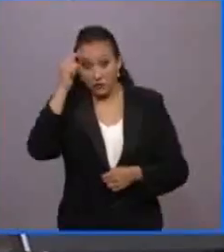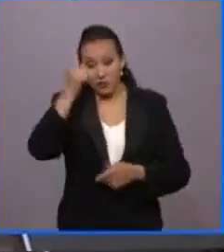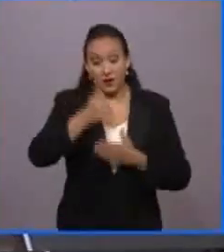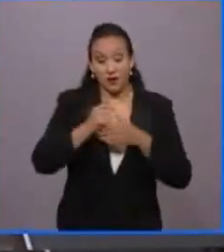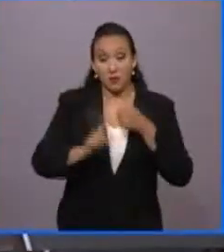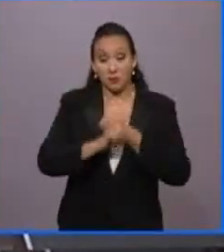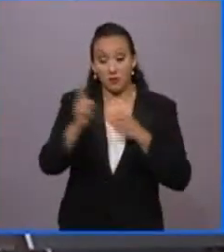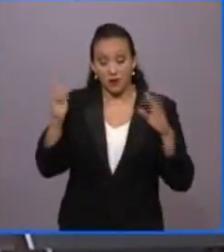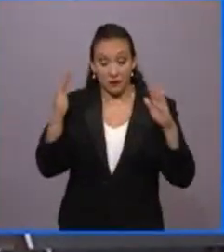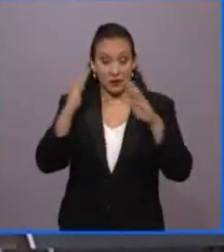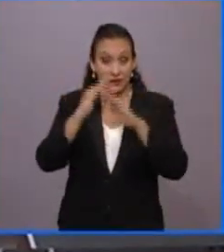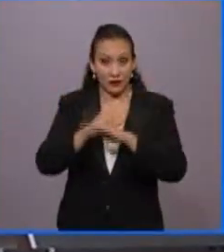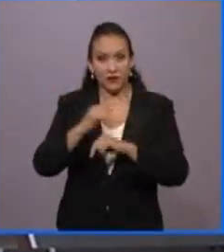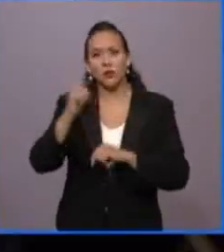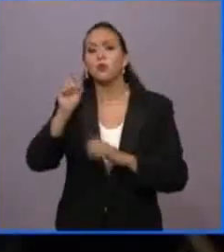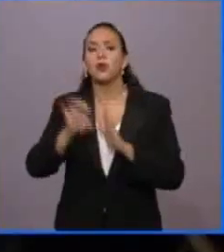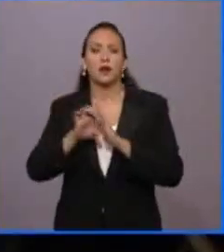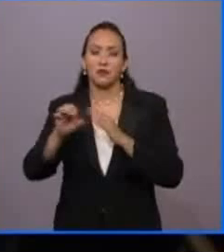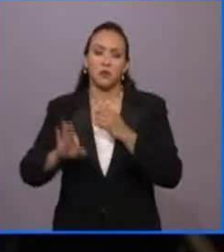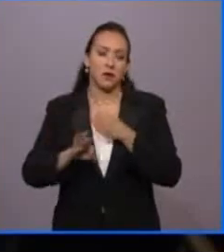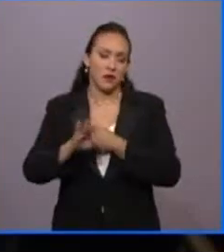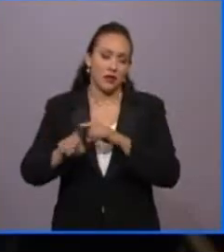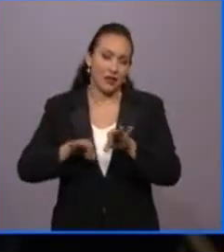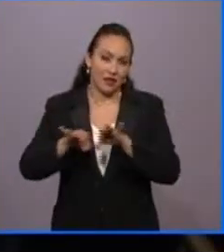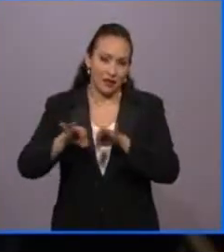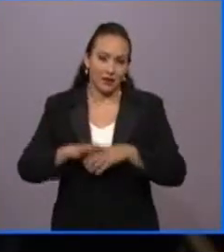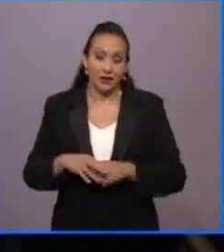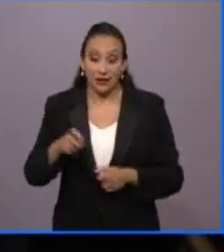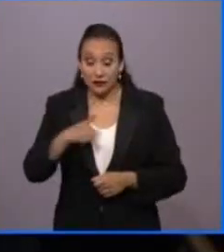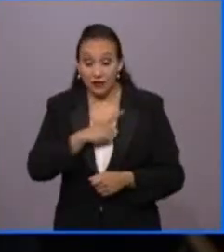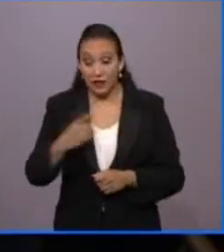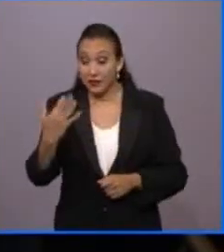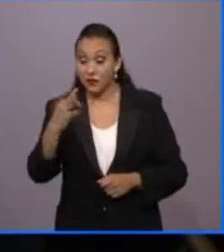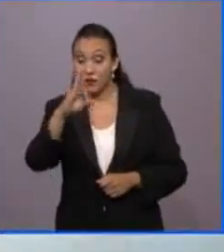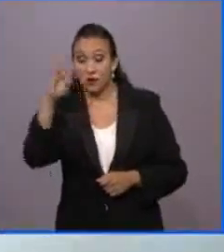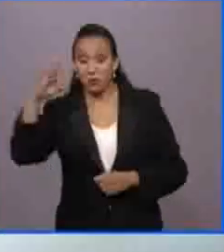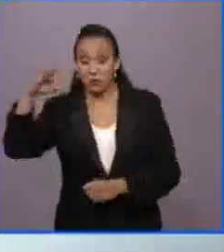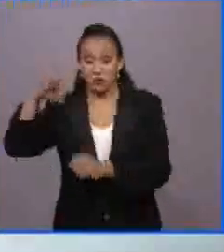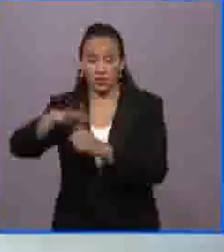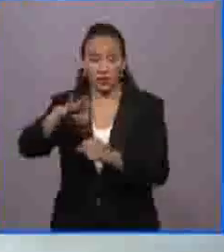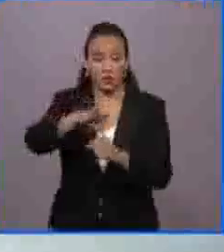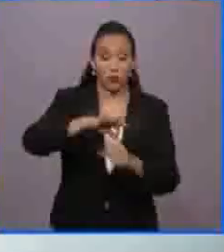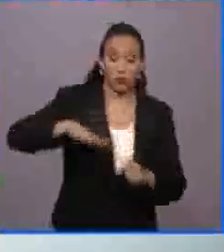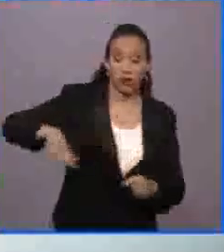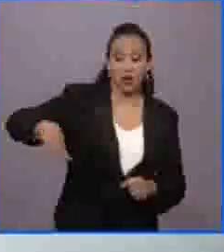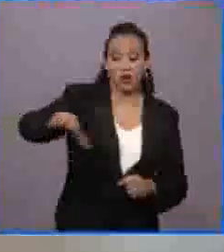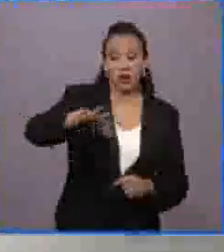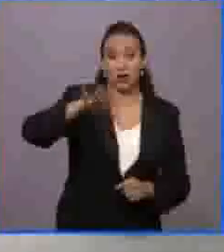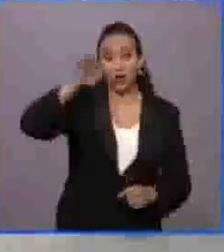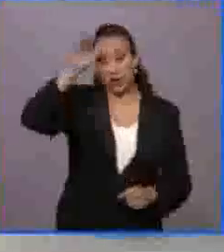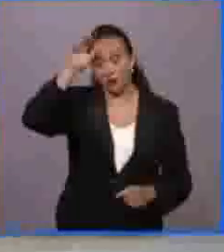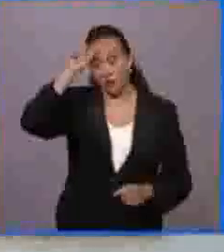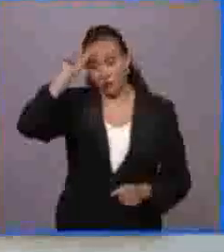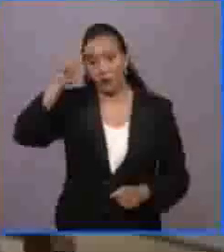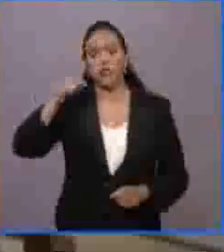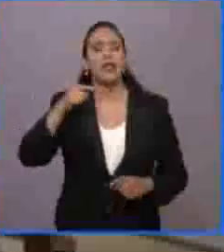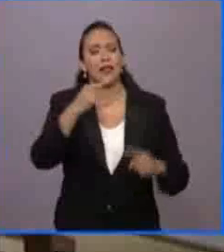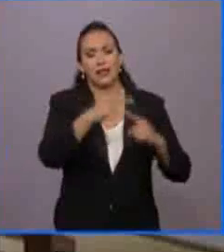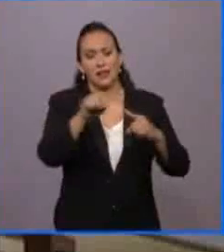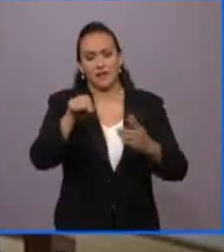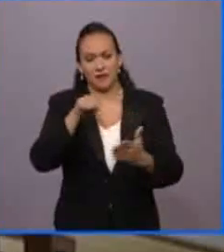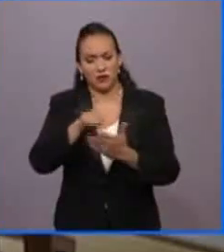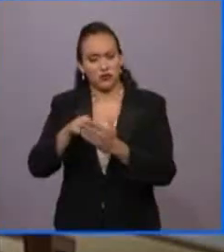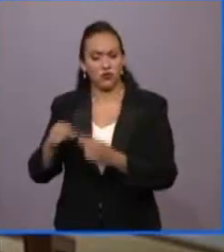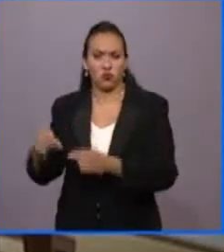conciliación en un proceso de concurso mercantil deben ser aprobados por más del 50% de todos los acreedores reconocidos de los distintos